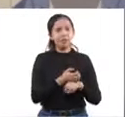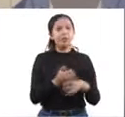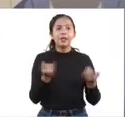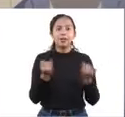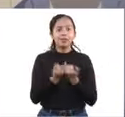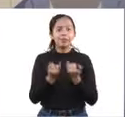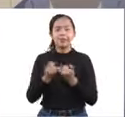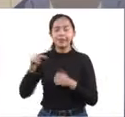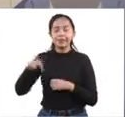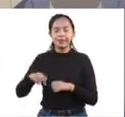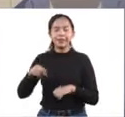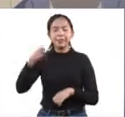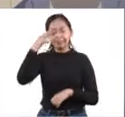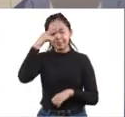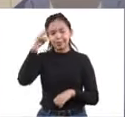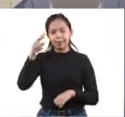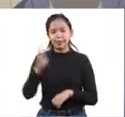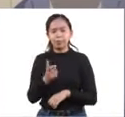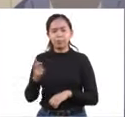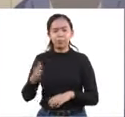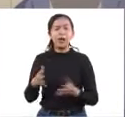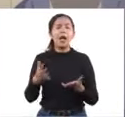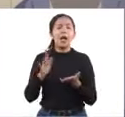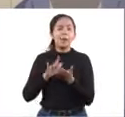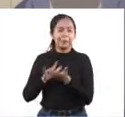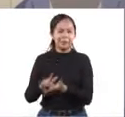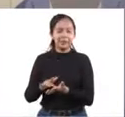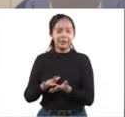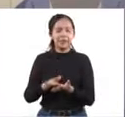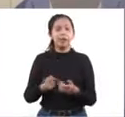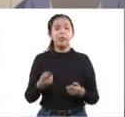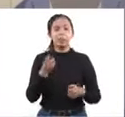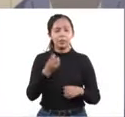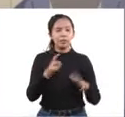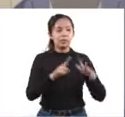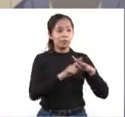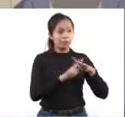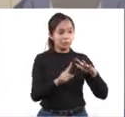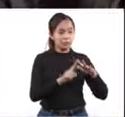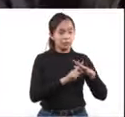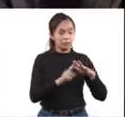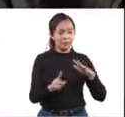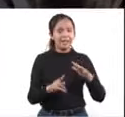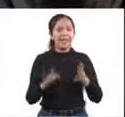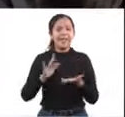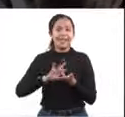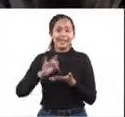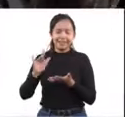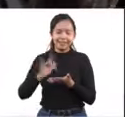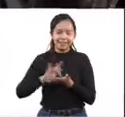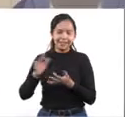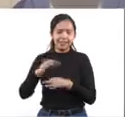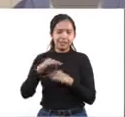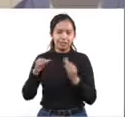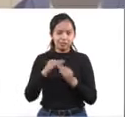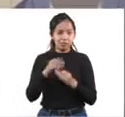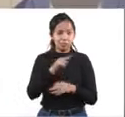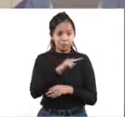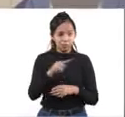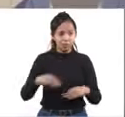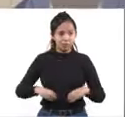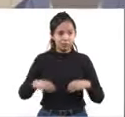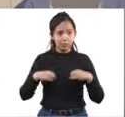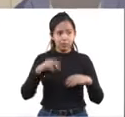de México. Así que gracias a todos los migrantes, a todos los paisanos que viven en Estados Unidos, por